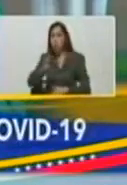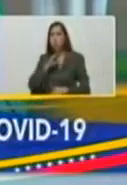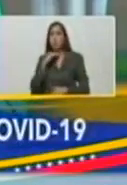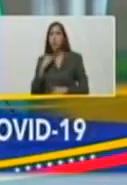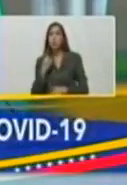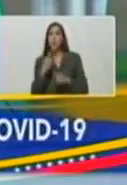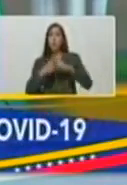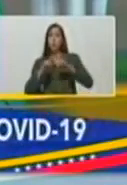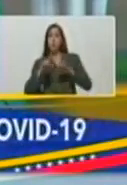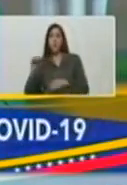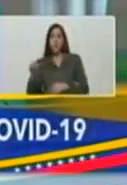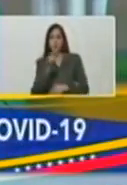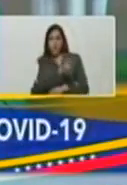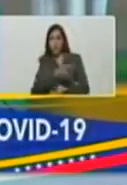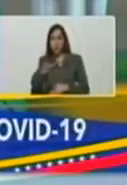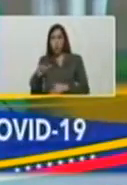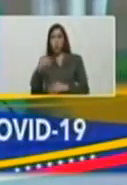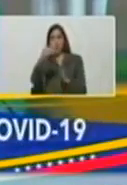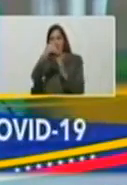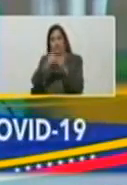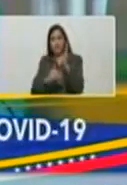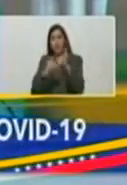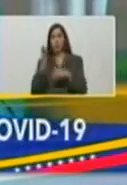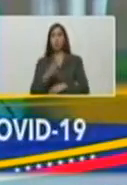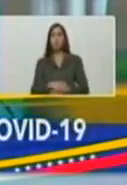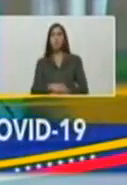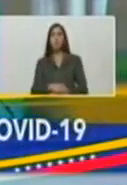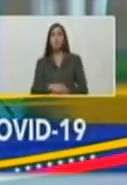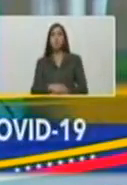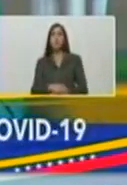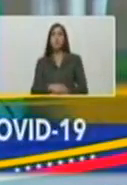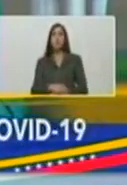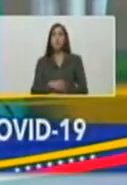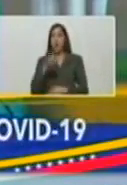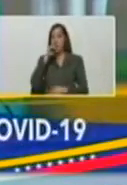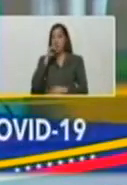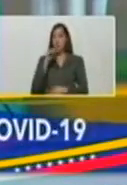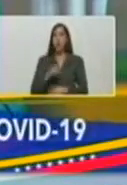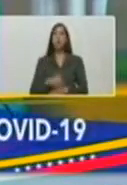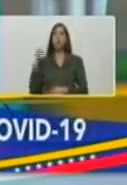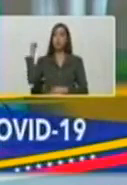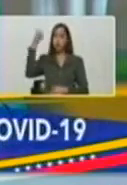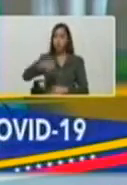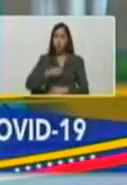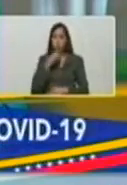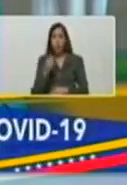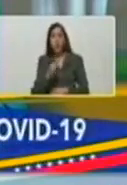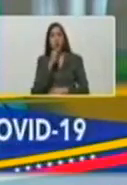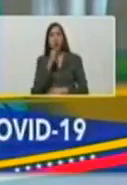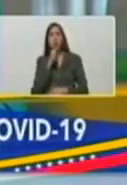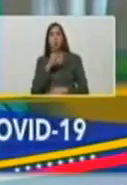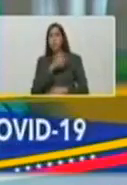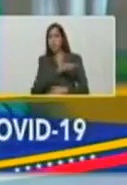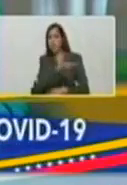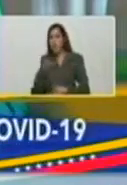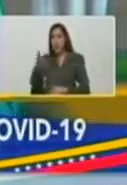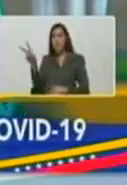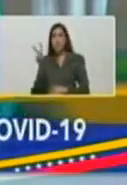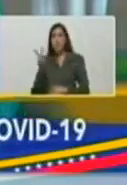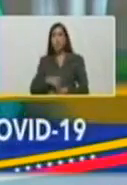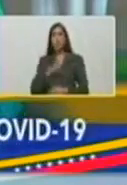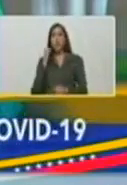100.000, el más bajo desde más de un año. Buenas noticias para Venezuela. La jornada